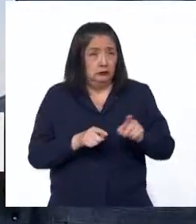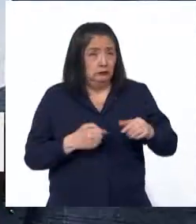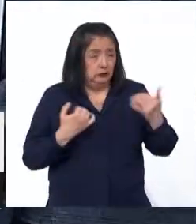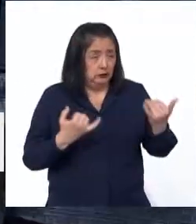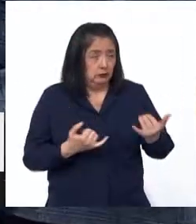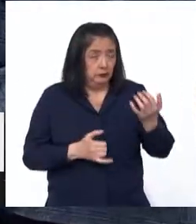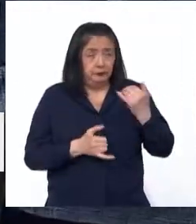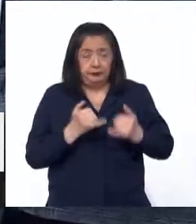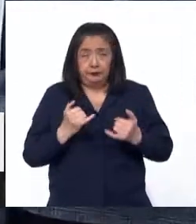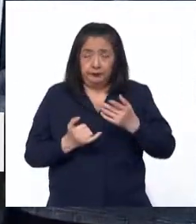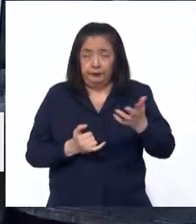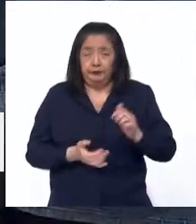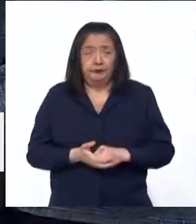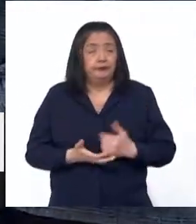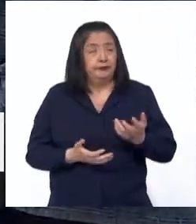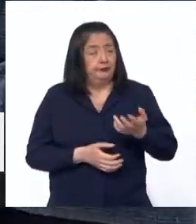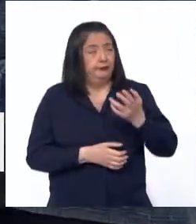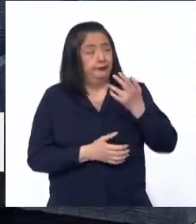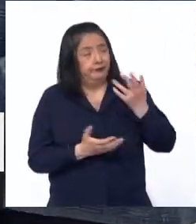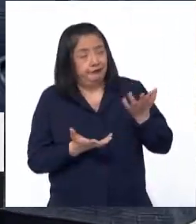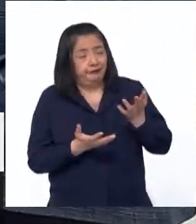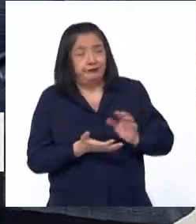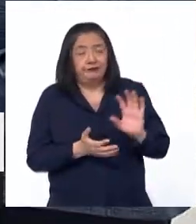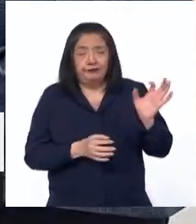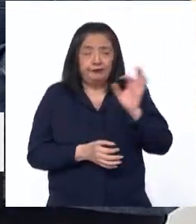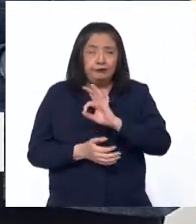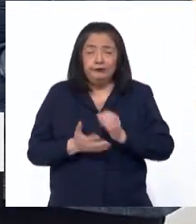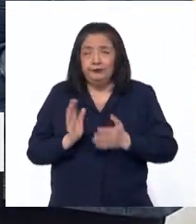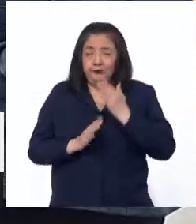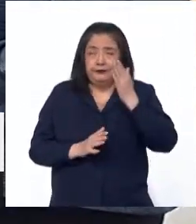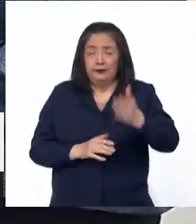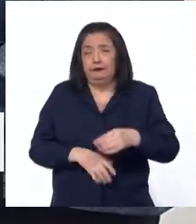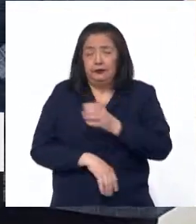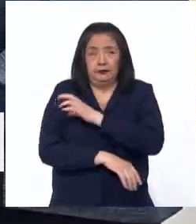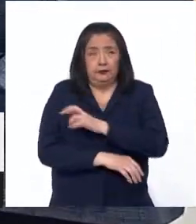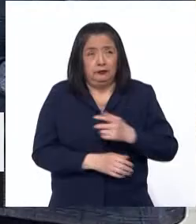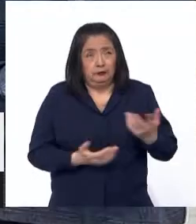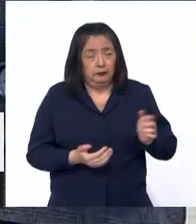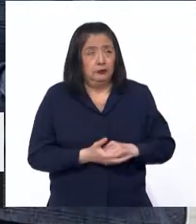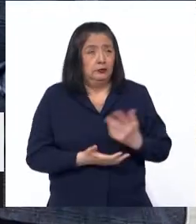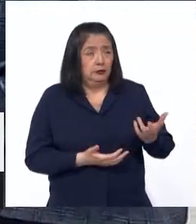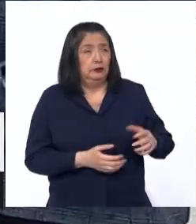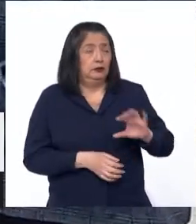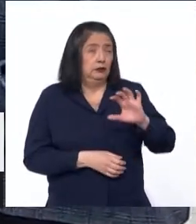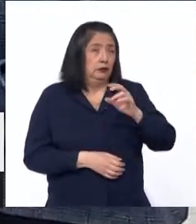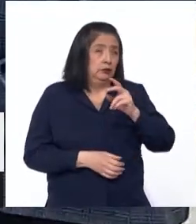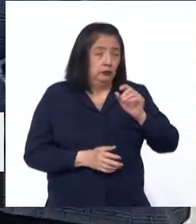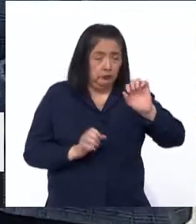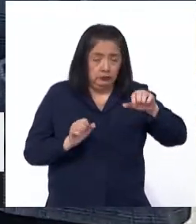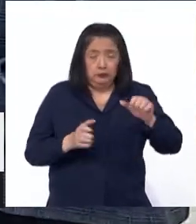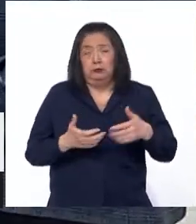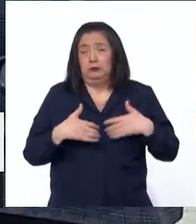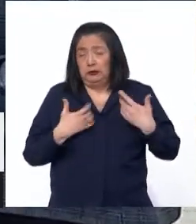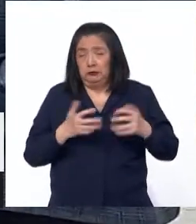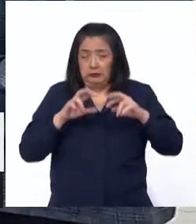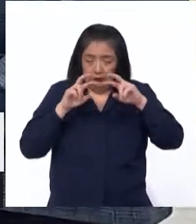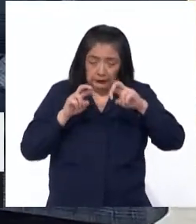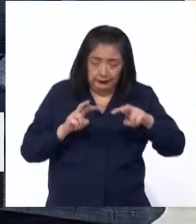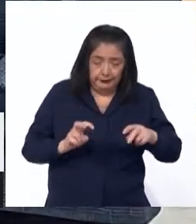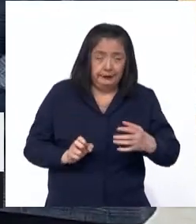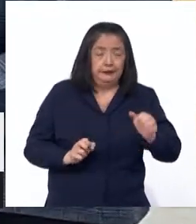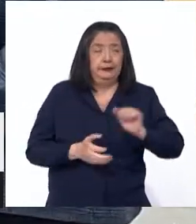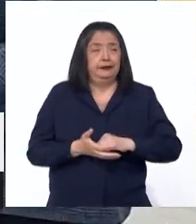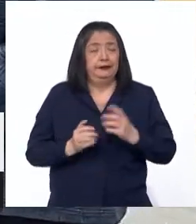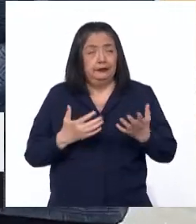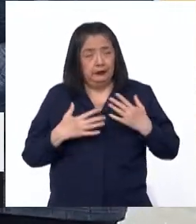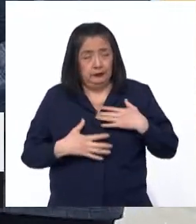último caso en el que está en condición de sospechoso, lamentablemente tampoco acudió al centro de salud más cercano, en este caso el centro de salud de Chihuahua, para poder hacerse chequear